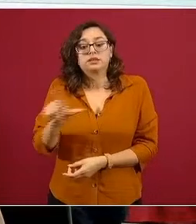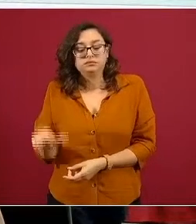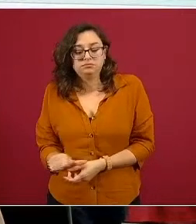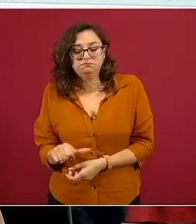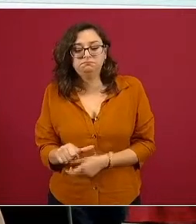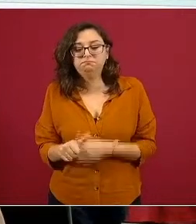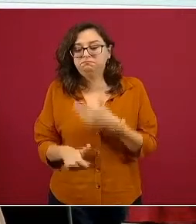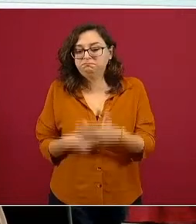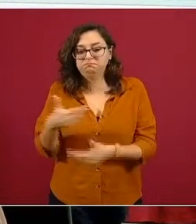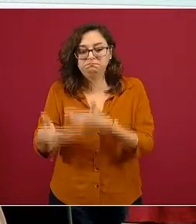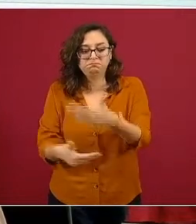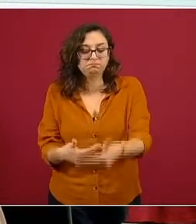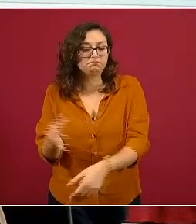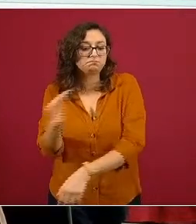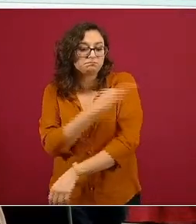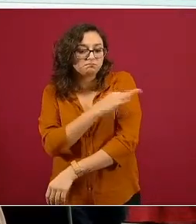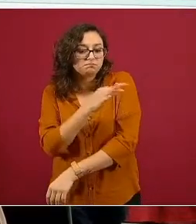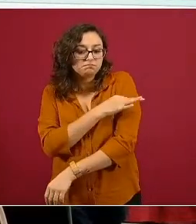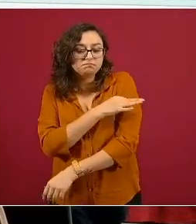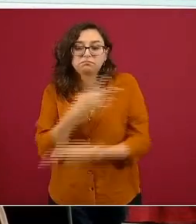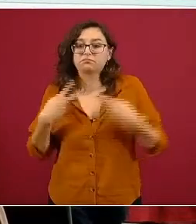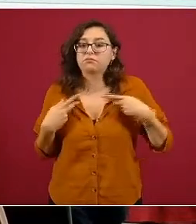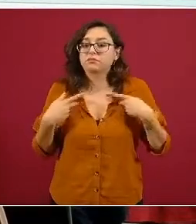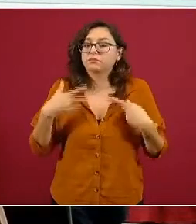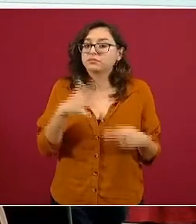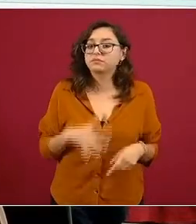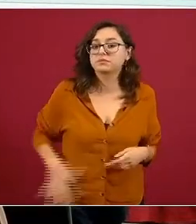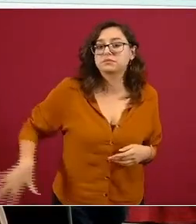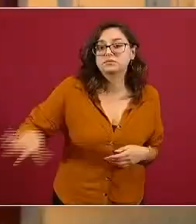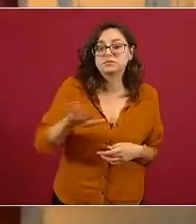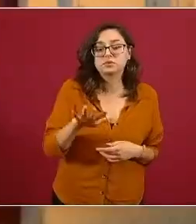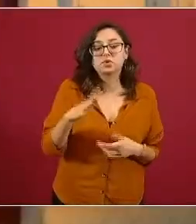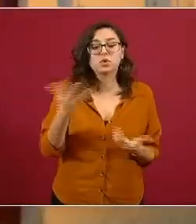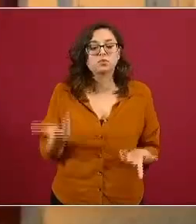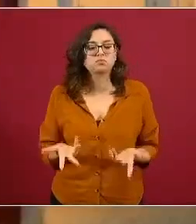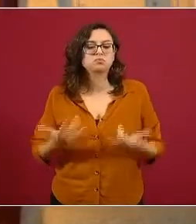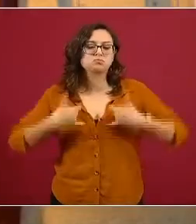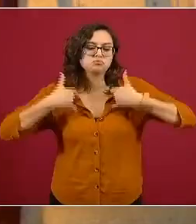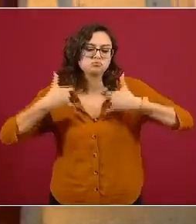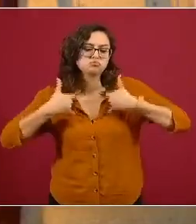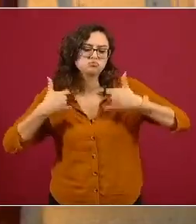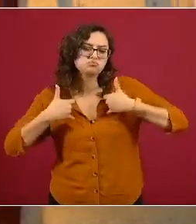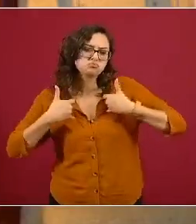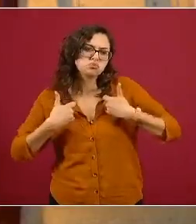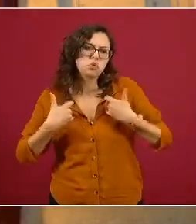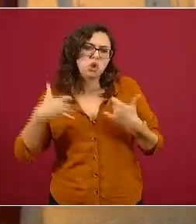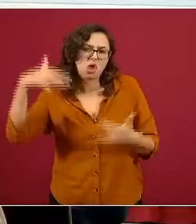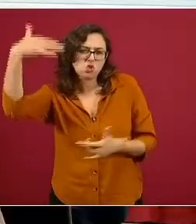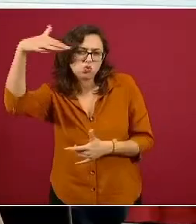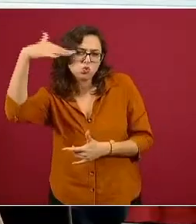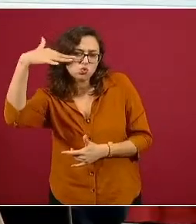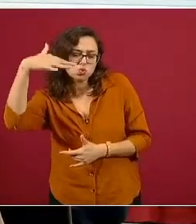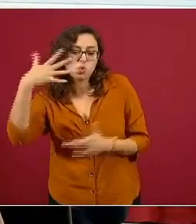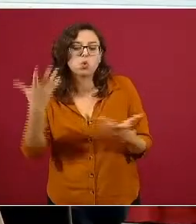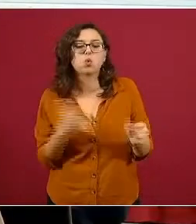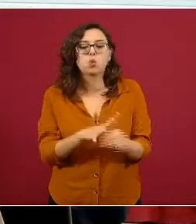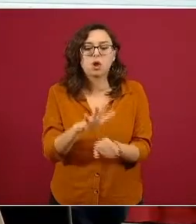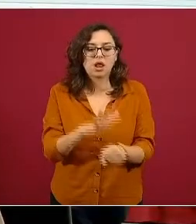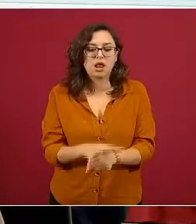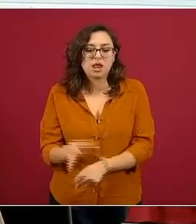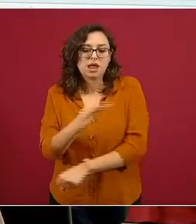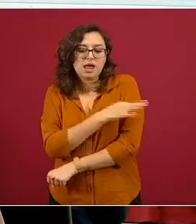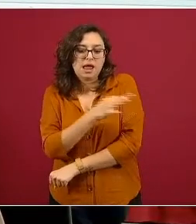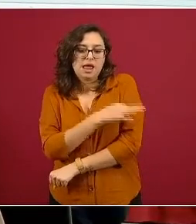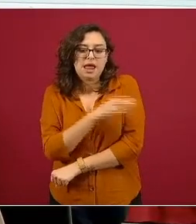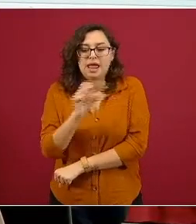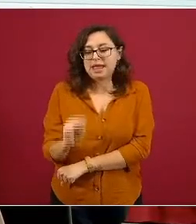generar anticuerpos en la población es siendo adolescentes y adultos, que es con la vacuna